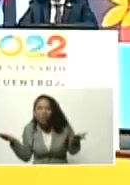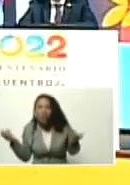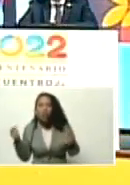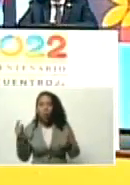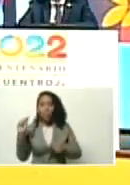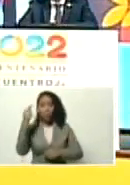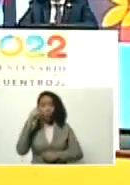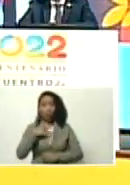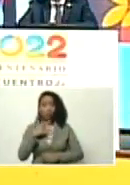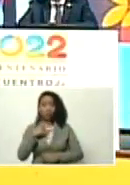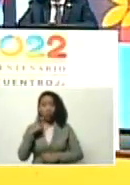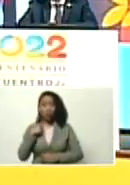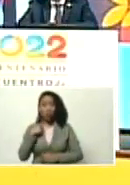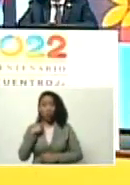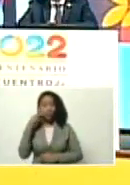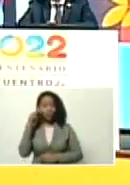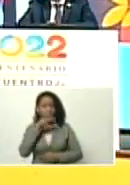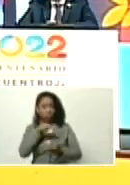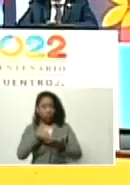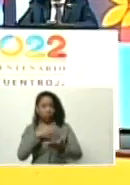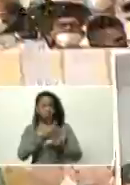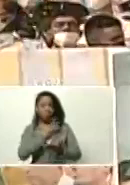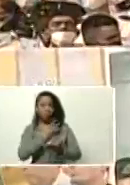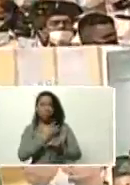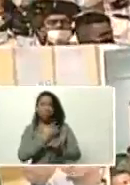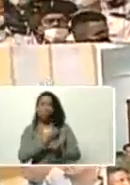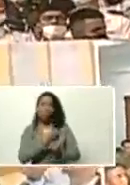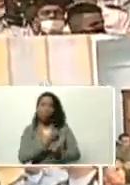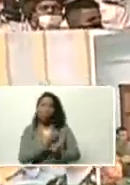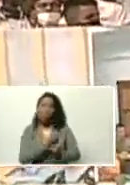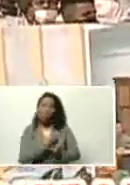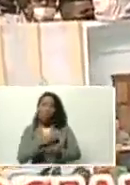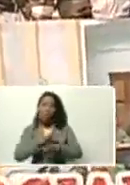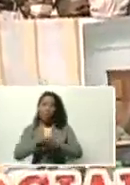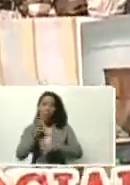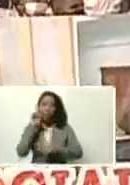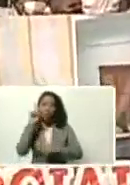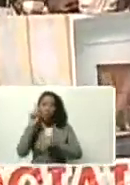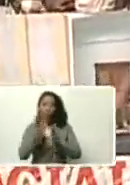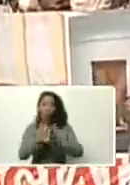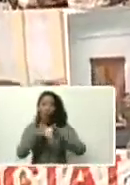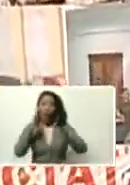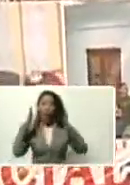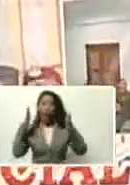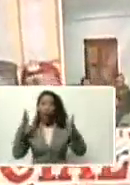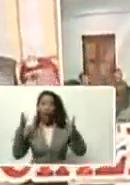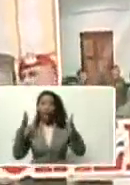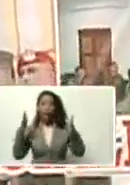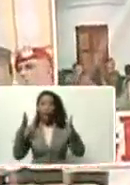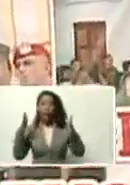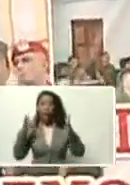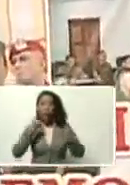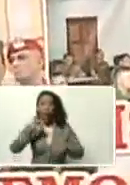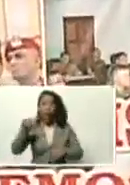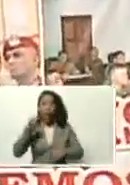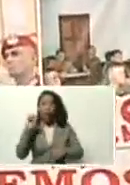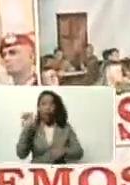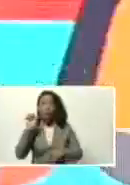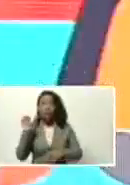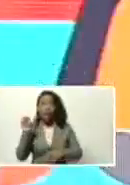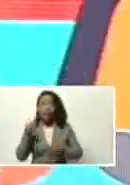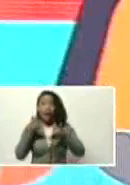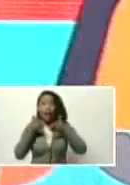leer el mensaje es tristeza. Tristeza, porque es uno de nuestros gigantes. José de San Martín